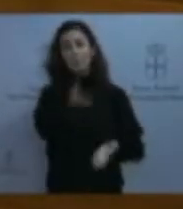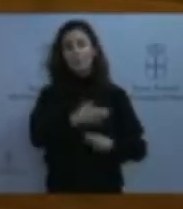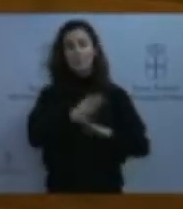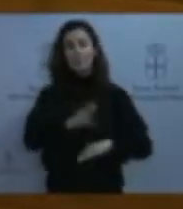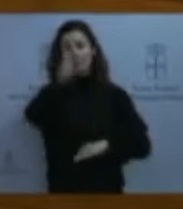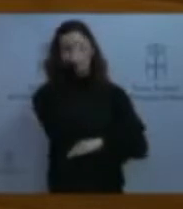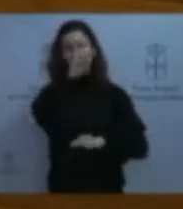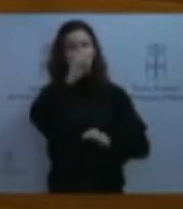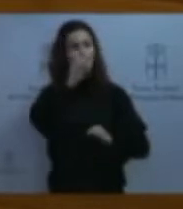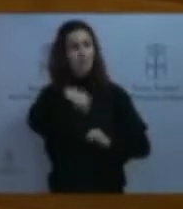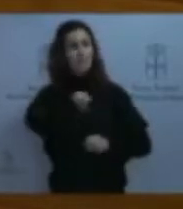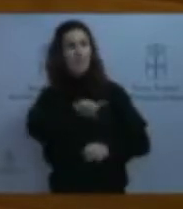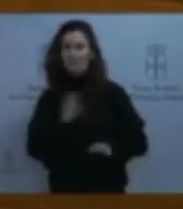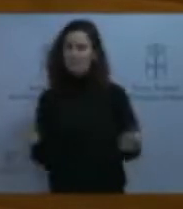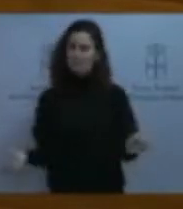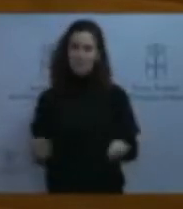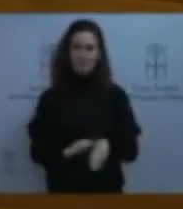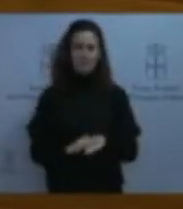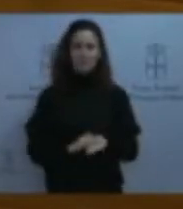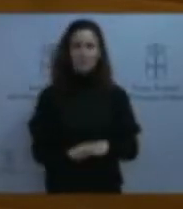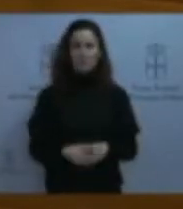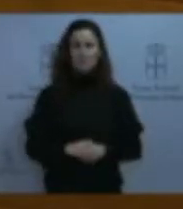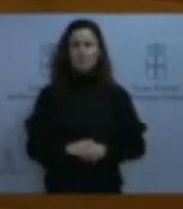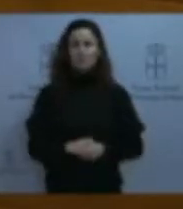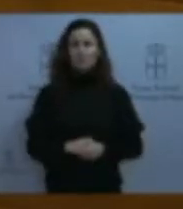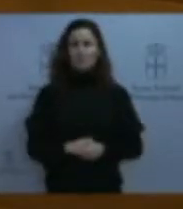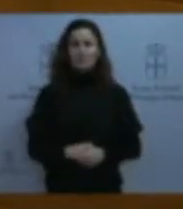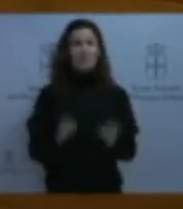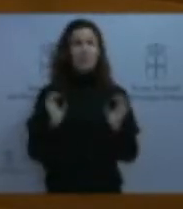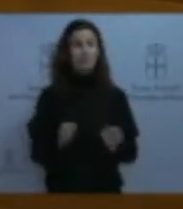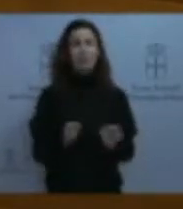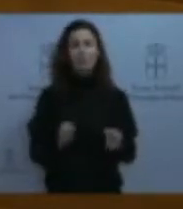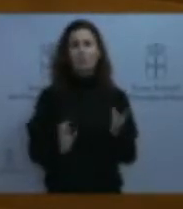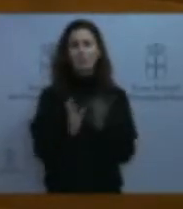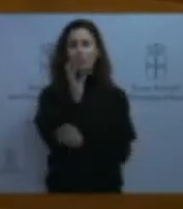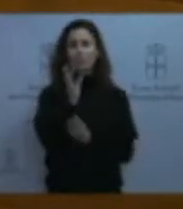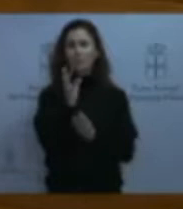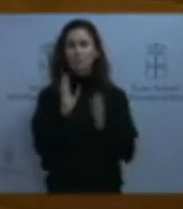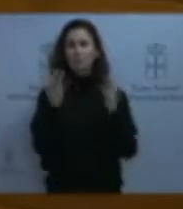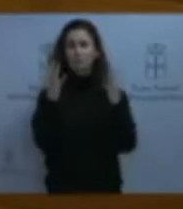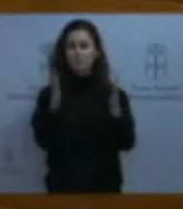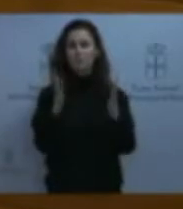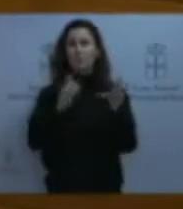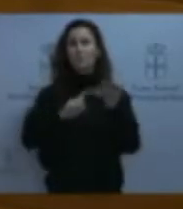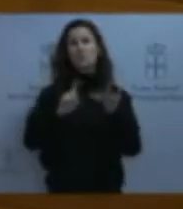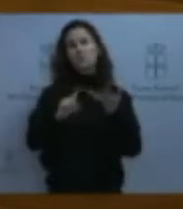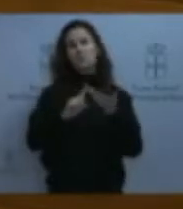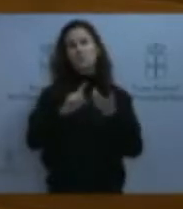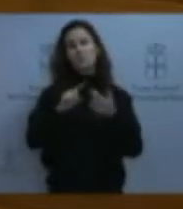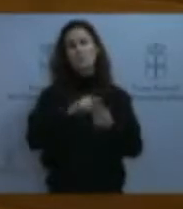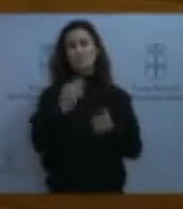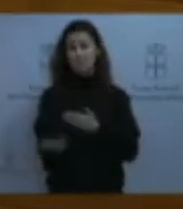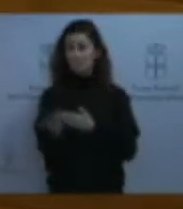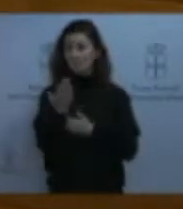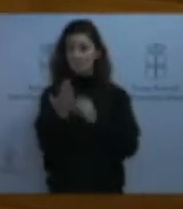más que la de los demás. Ustedes lo han dicho todo en relación a los incendios forestales, pero no han propuesto nada. No han propuesto nunca absolutamente